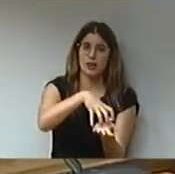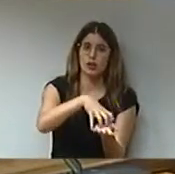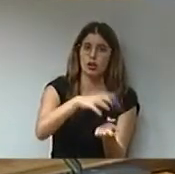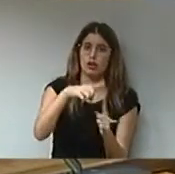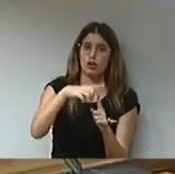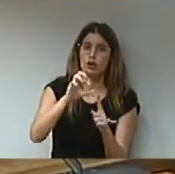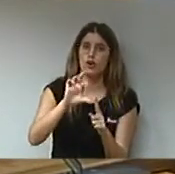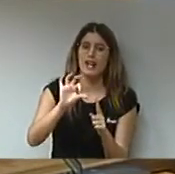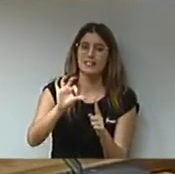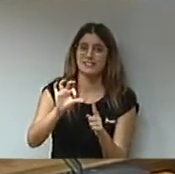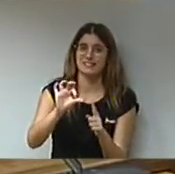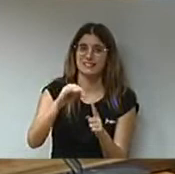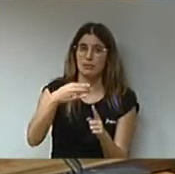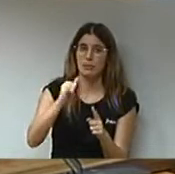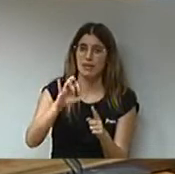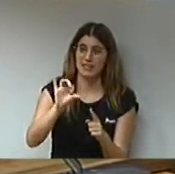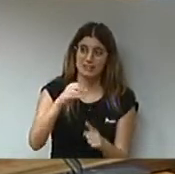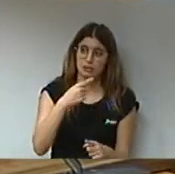Toras Vejis?